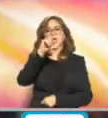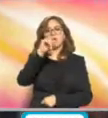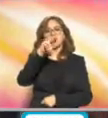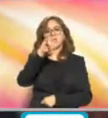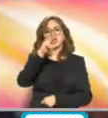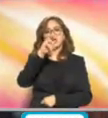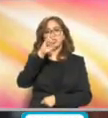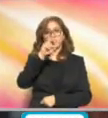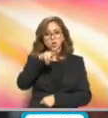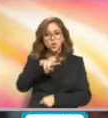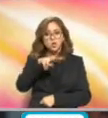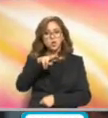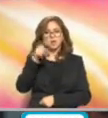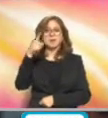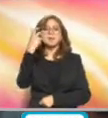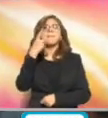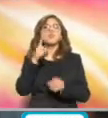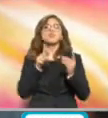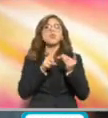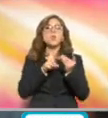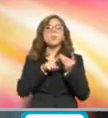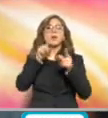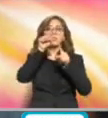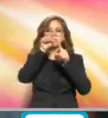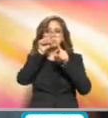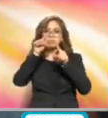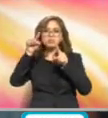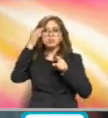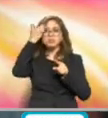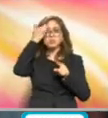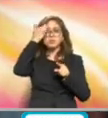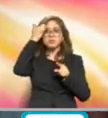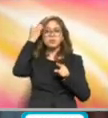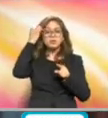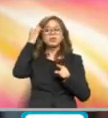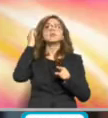acá, justo debajo de la ceja,